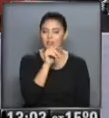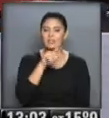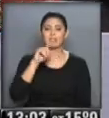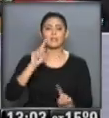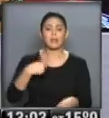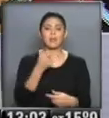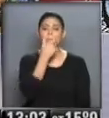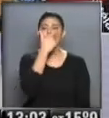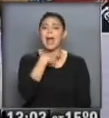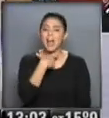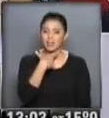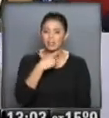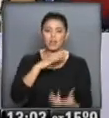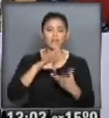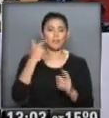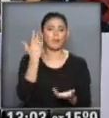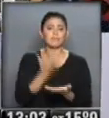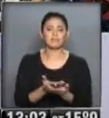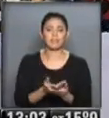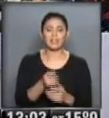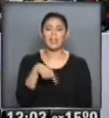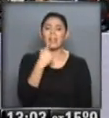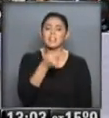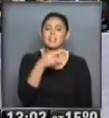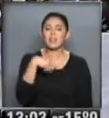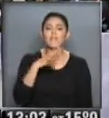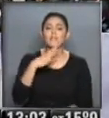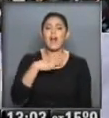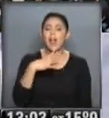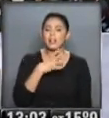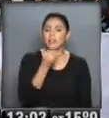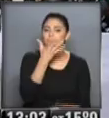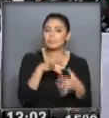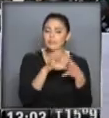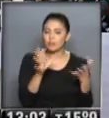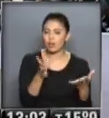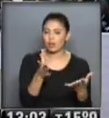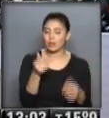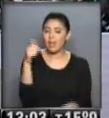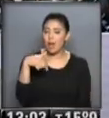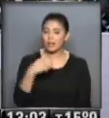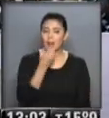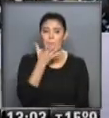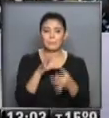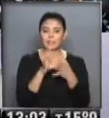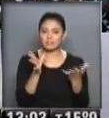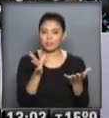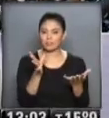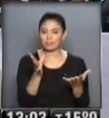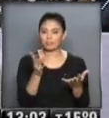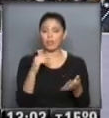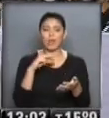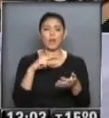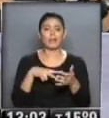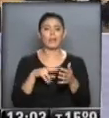de Macri, la supuesta falta de libertad de expresión, que ahora libertad de expresión resulta que es